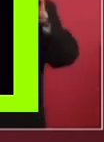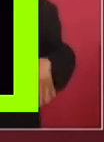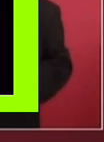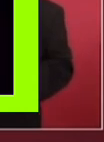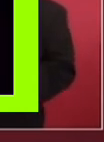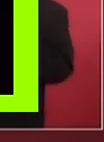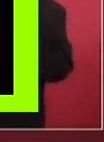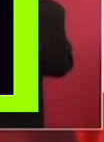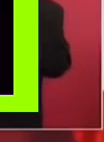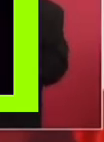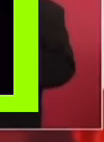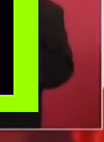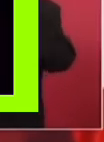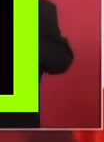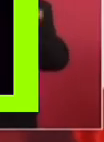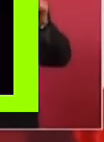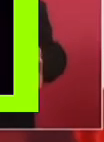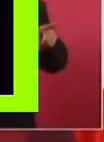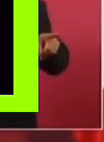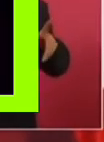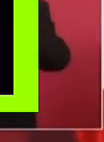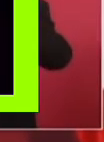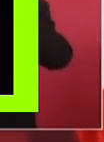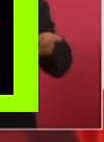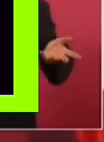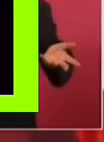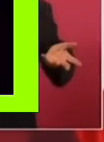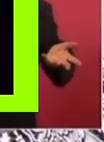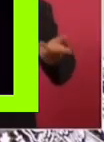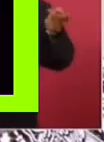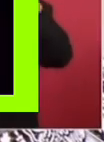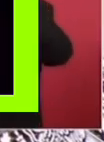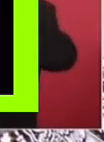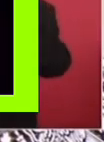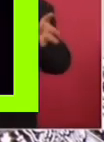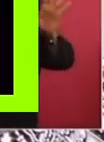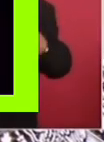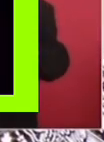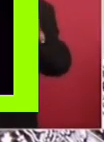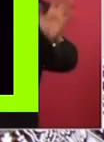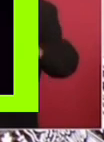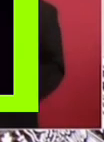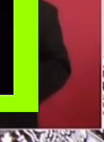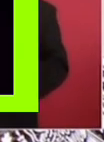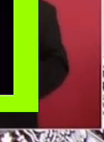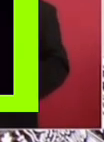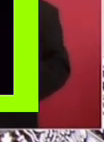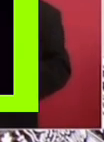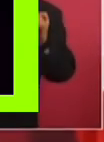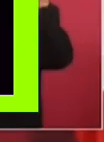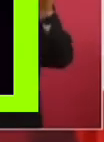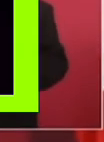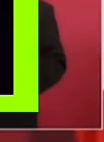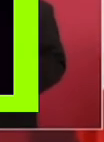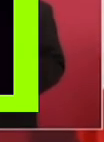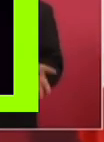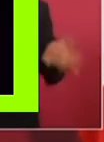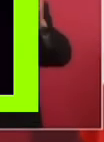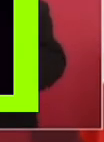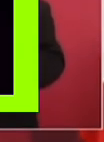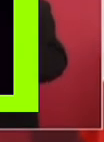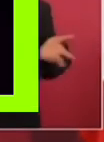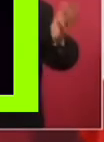se cae una hoja de un árbol en México si no es porque este pone el dedo para arriba o para abajo. Pues ahí Monreal ya se